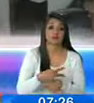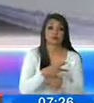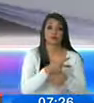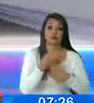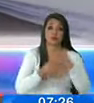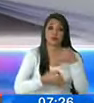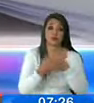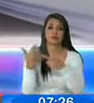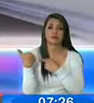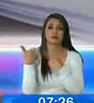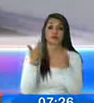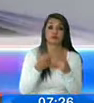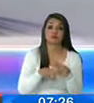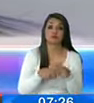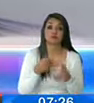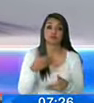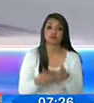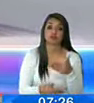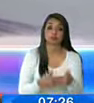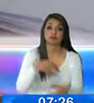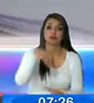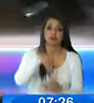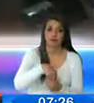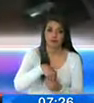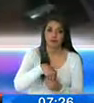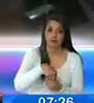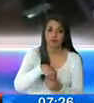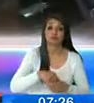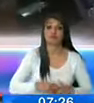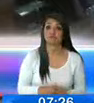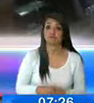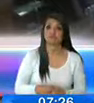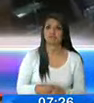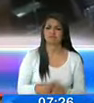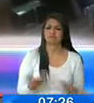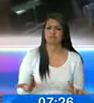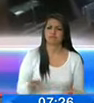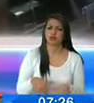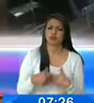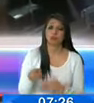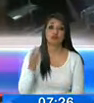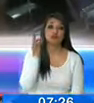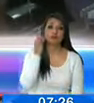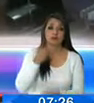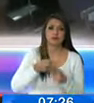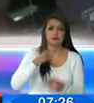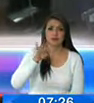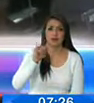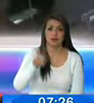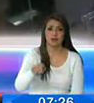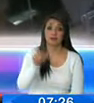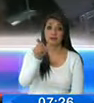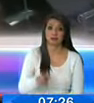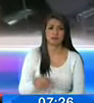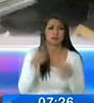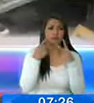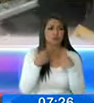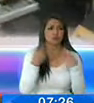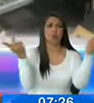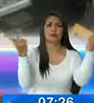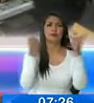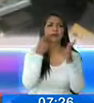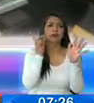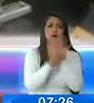dice Reyes, iniciar el proceso interno. Pues según ella, no es posible que Tania Moreno, tras esta denuncia, siga siendo fiscal.